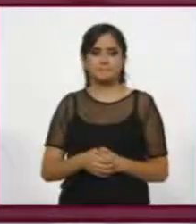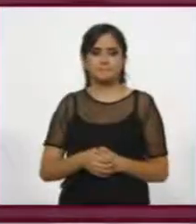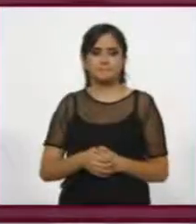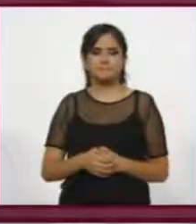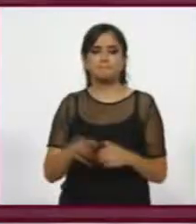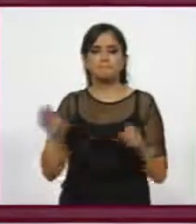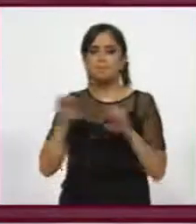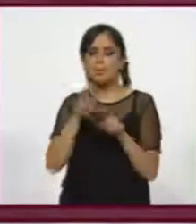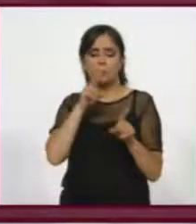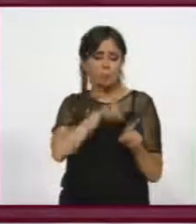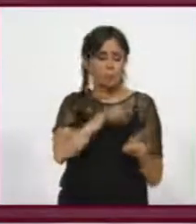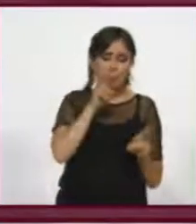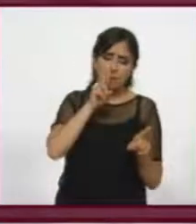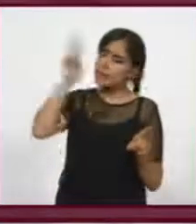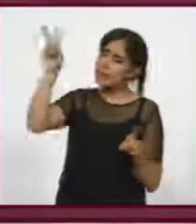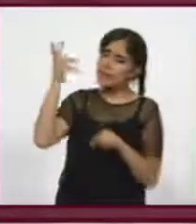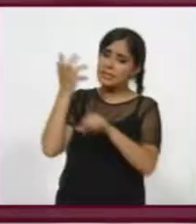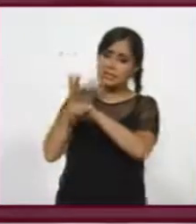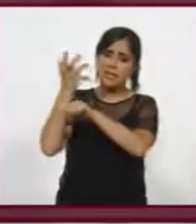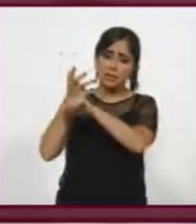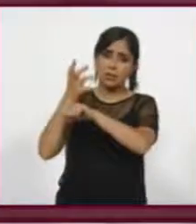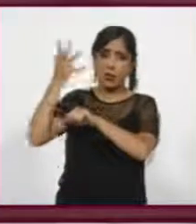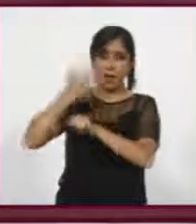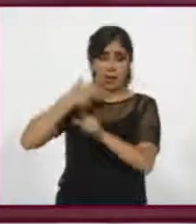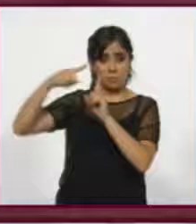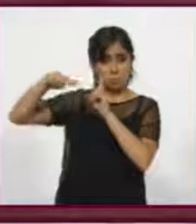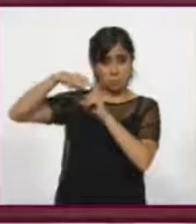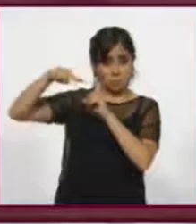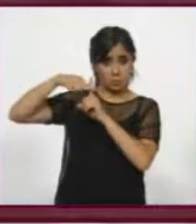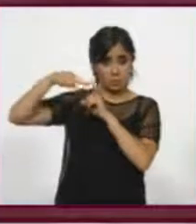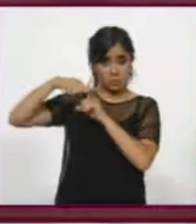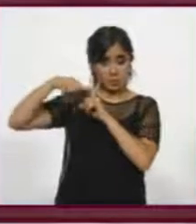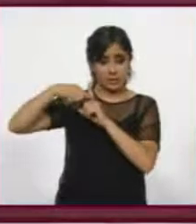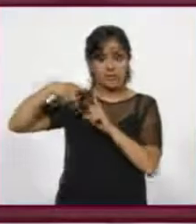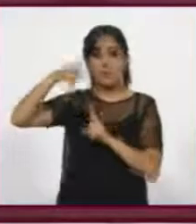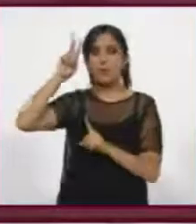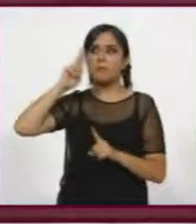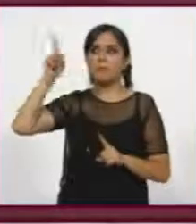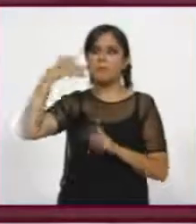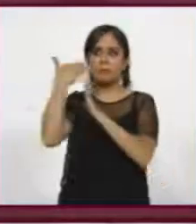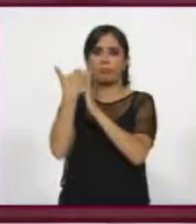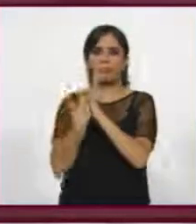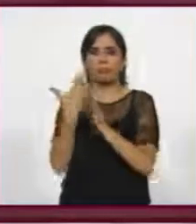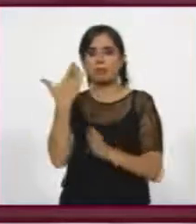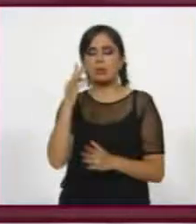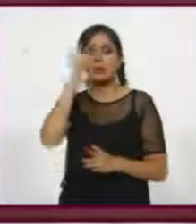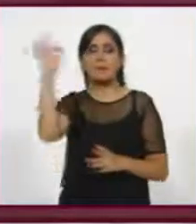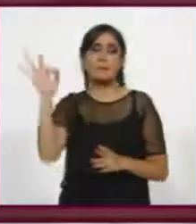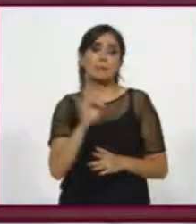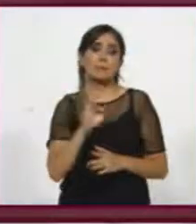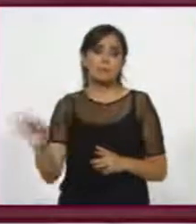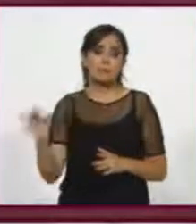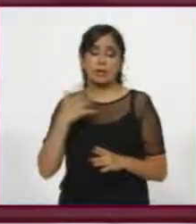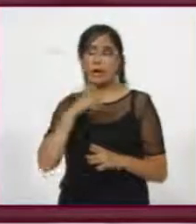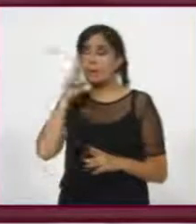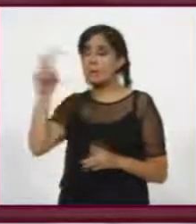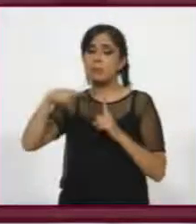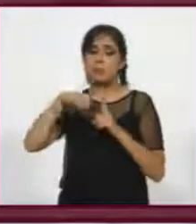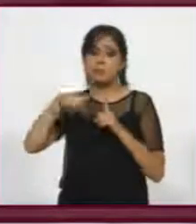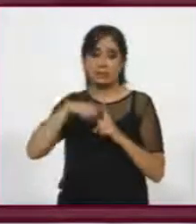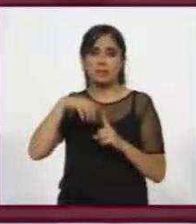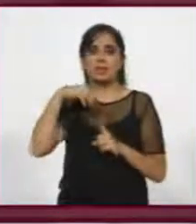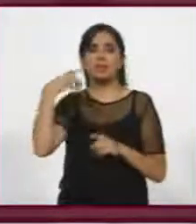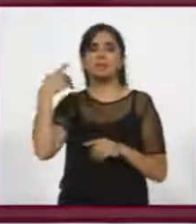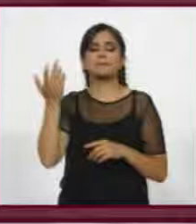Cómo se ve a los Estados Unidos, todavía está en el saldo positivo, pero verás cómo ha caído este indicador, 50%. Estados Unidos